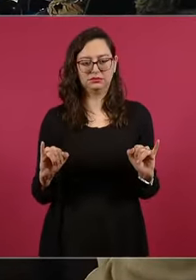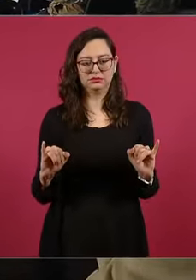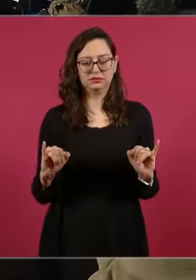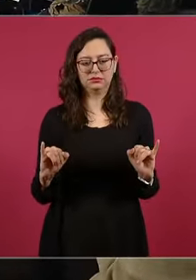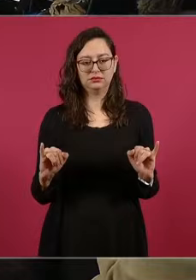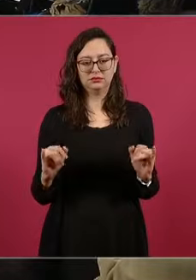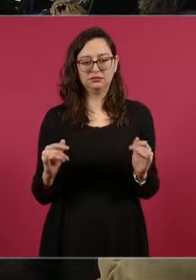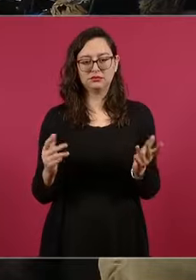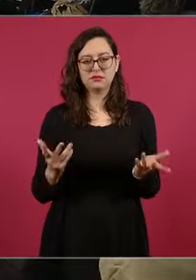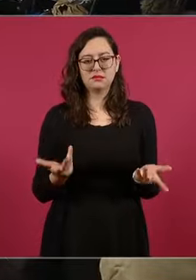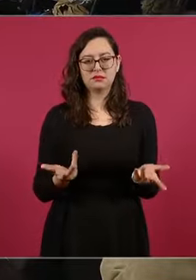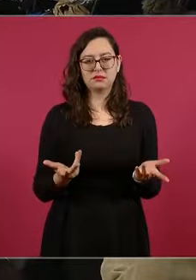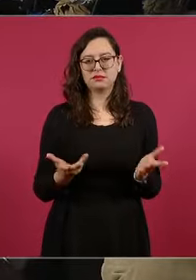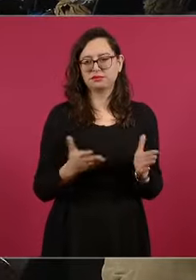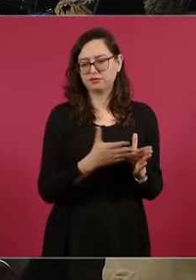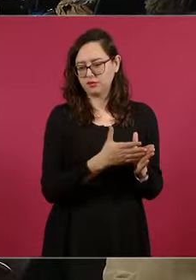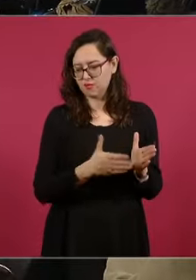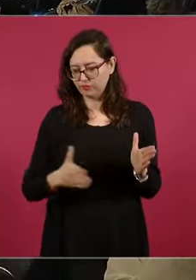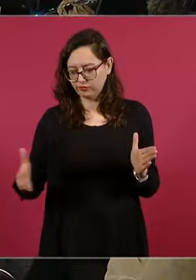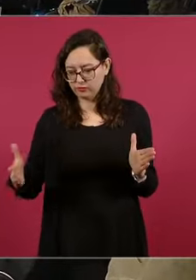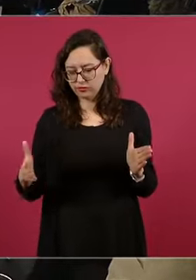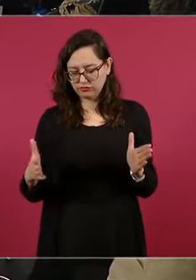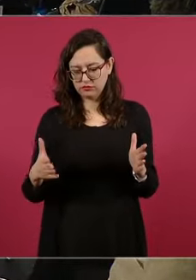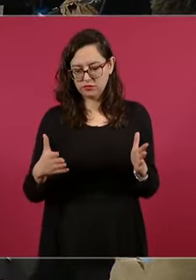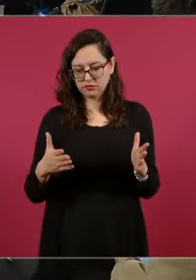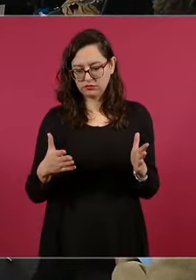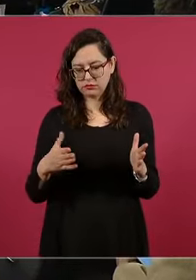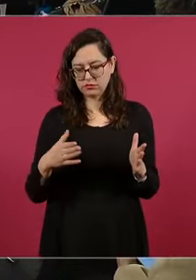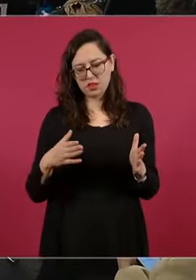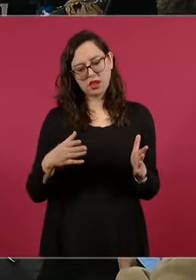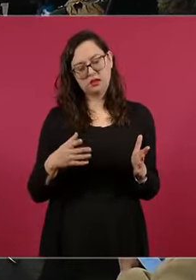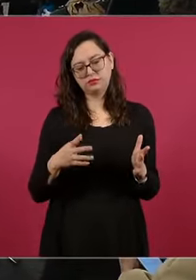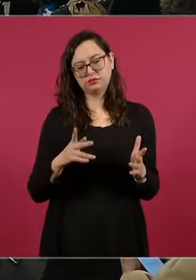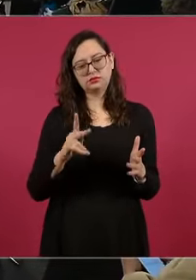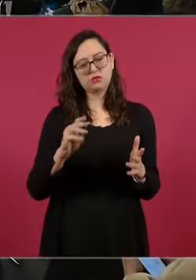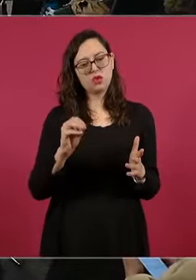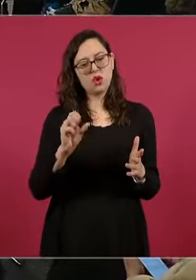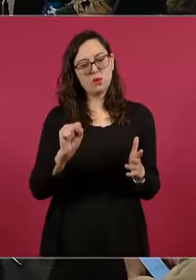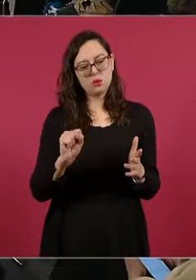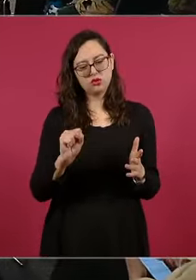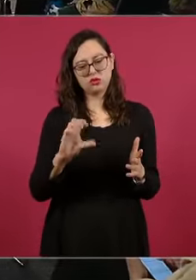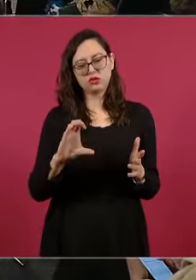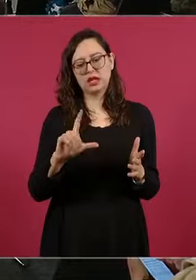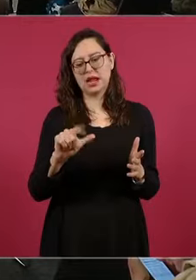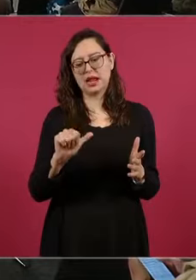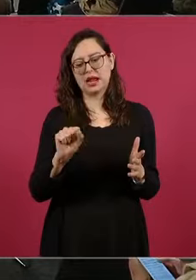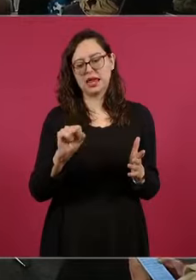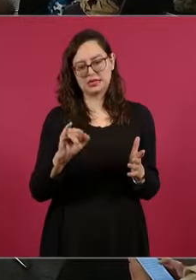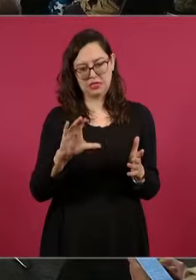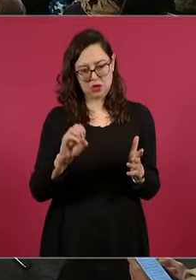es periodo clásico, maya o posclásico,